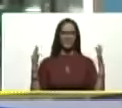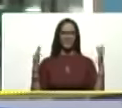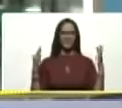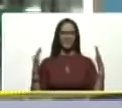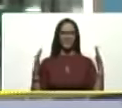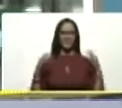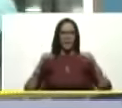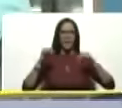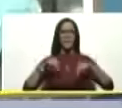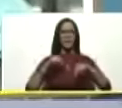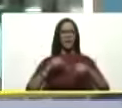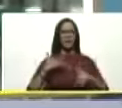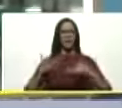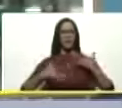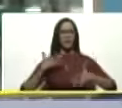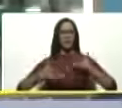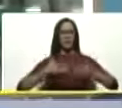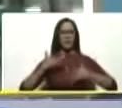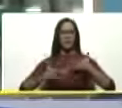Para esta jornada económica,